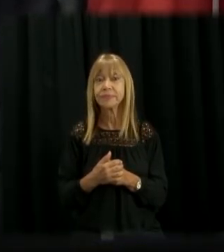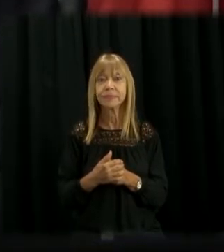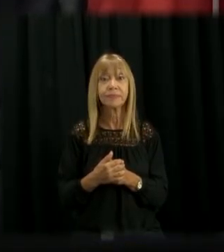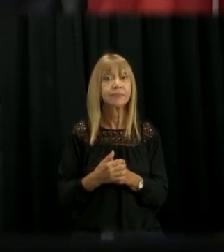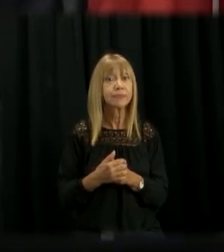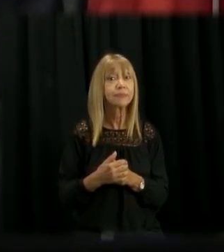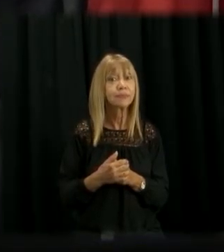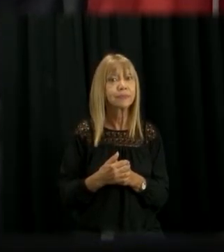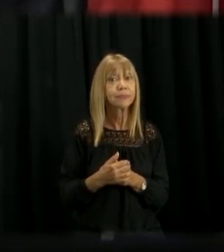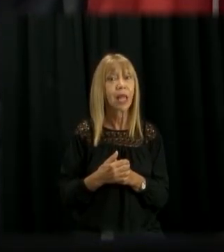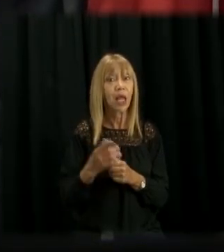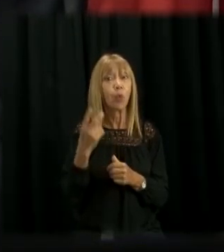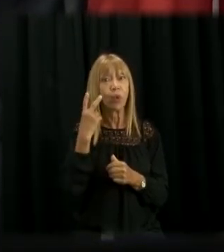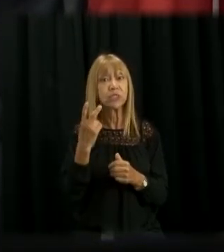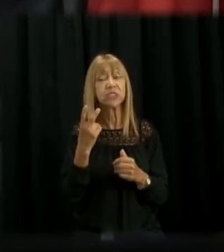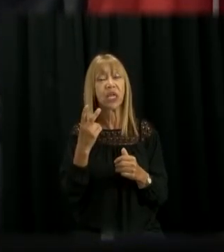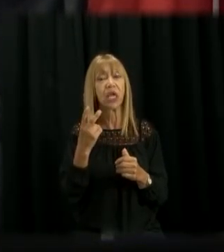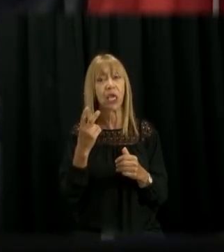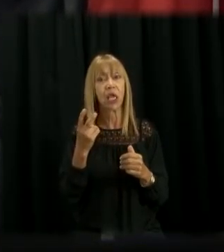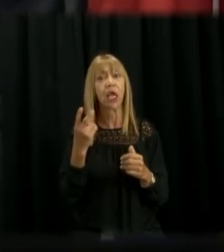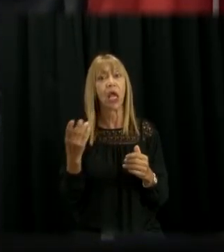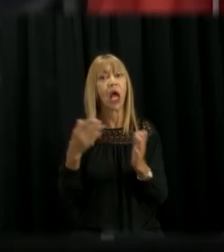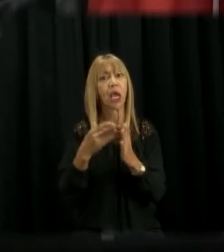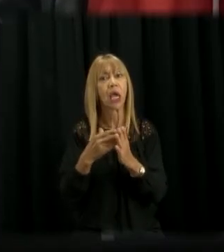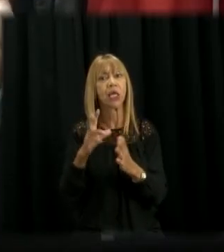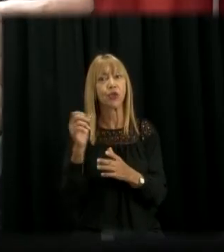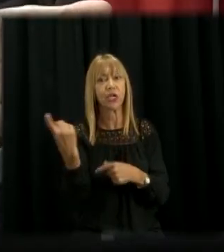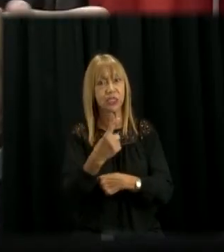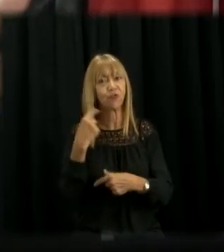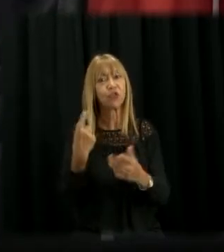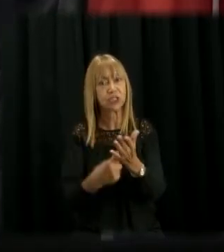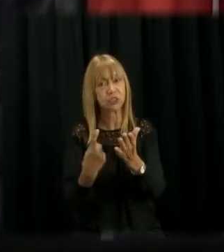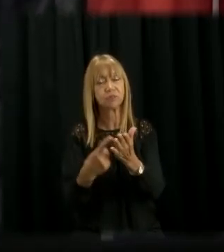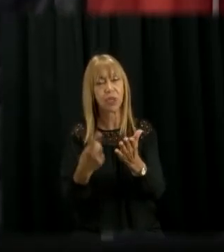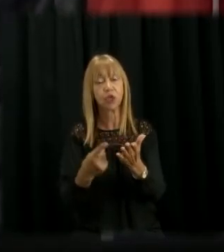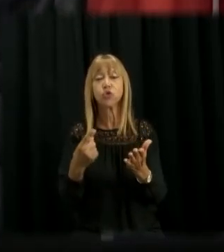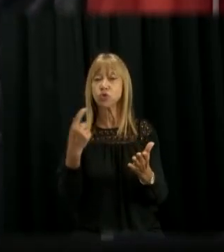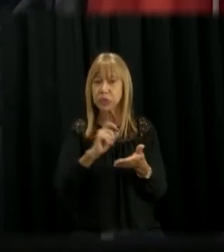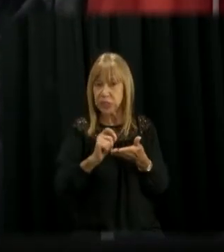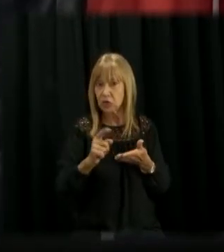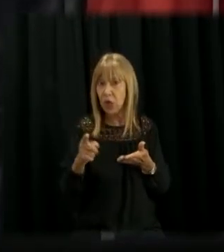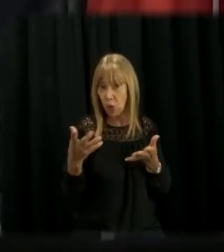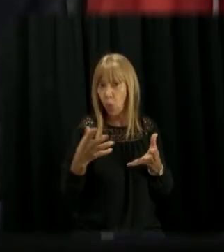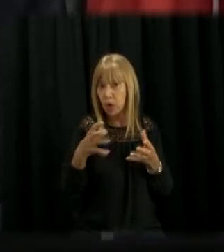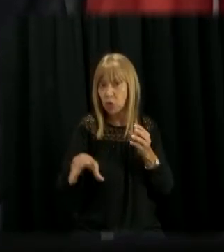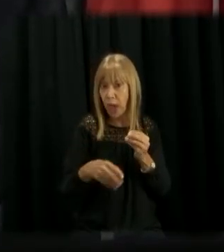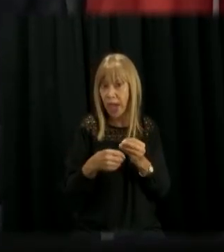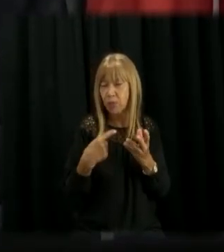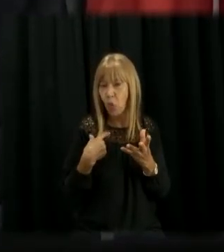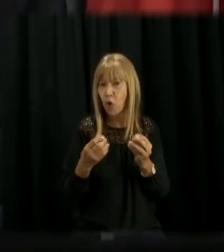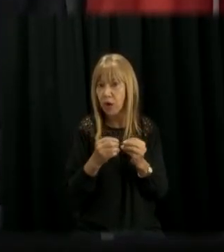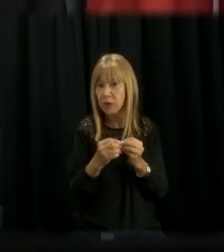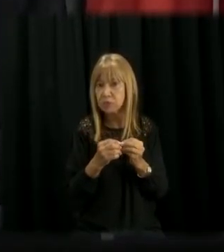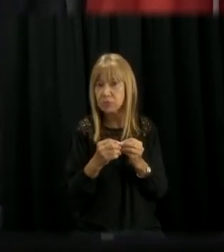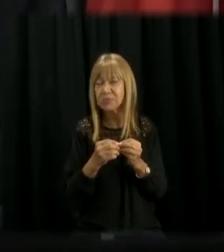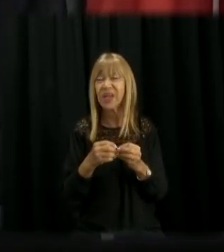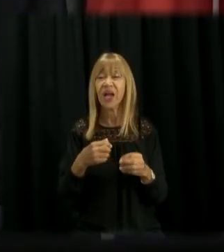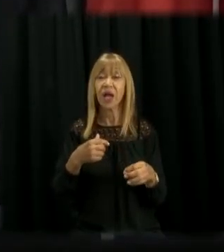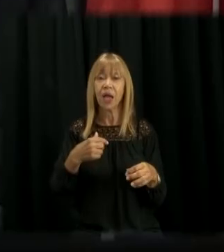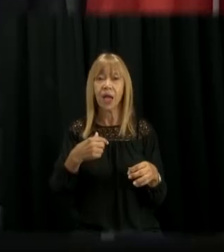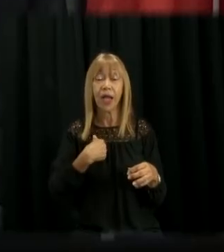Muy bien. Nos veremos en 30 días sobre este asunto en particular. Señor secretario, ¿quiere añadir